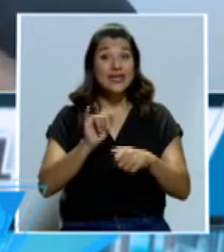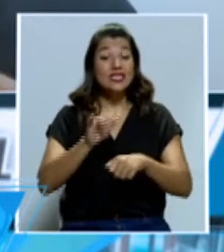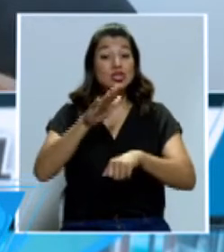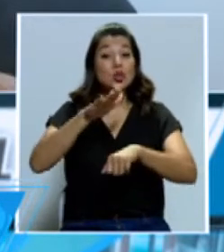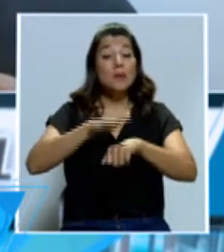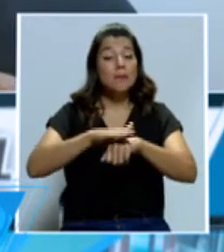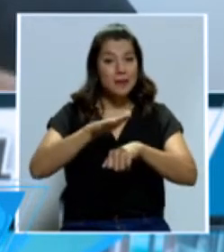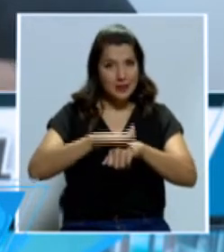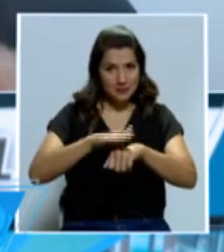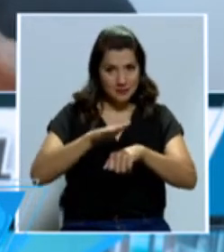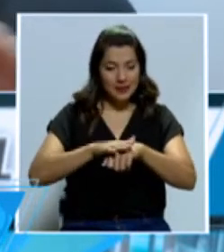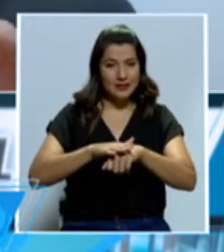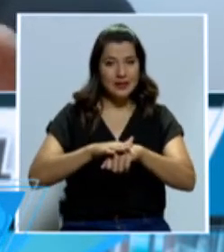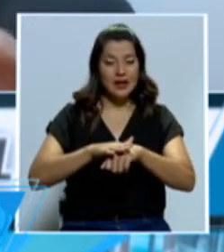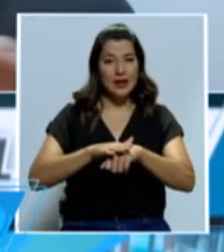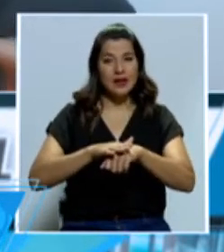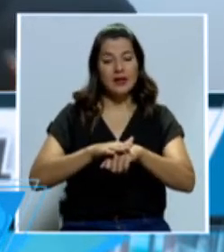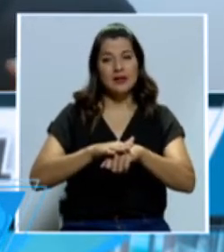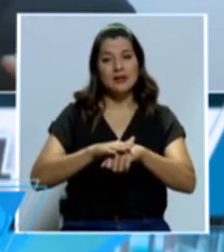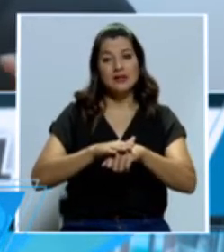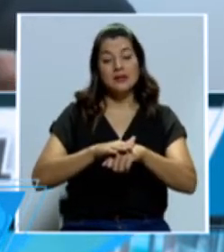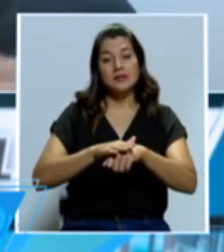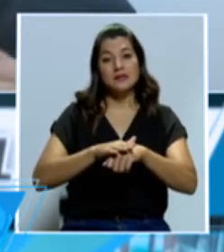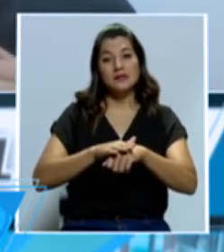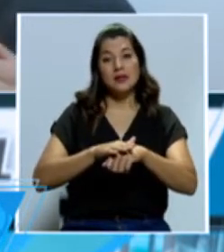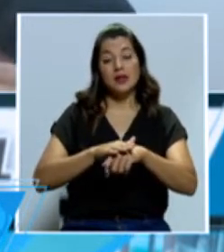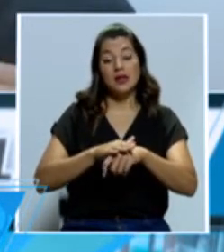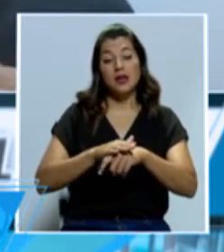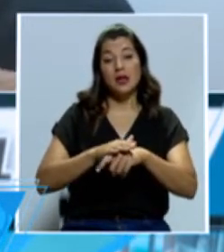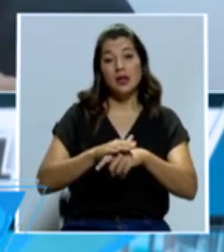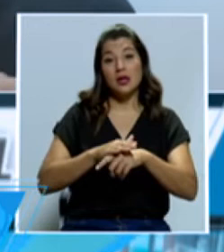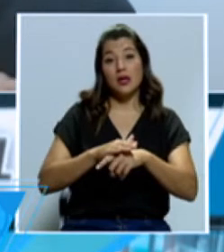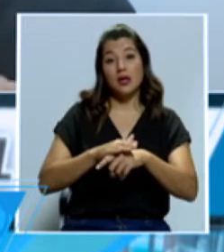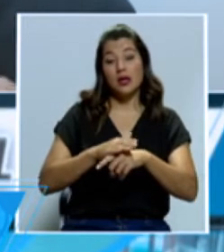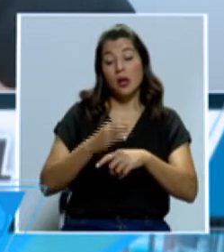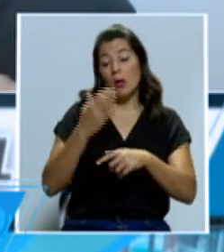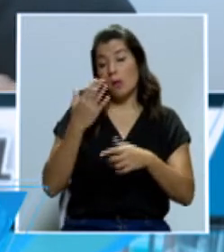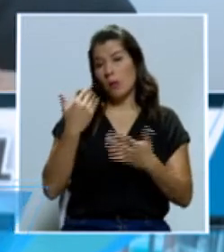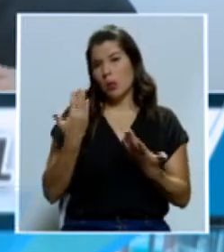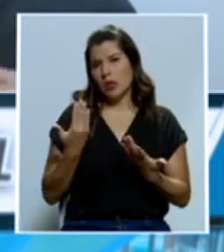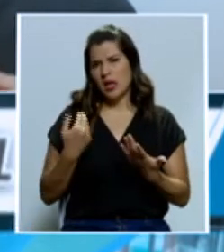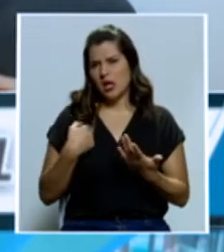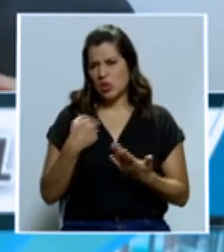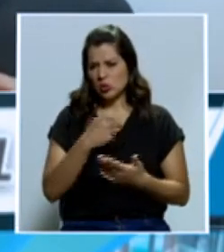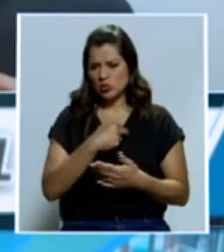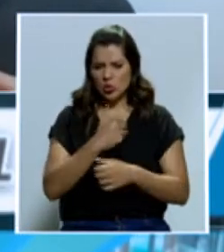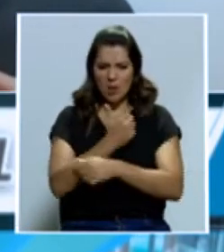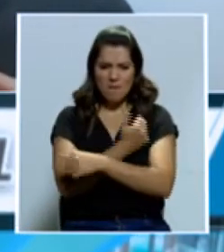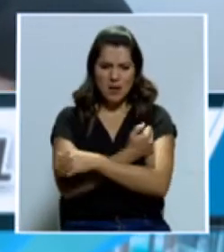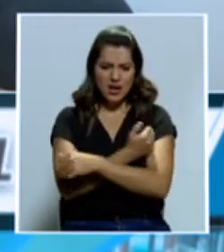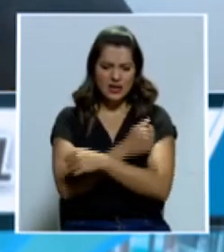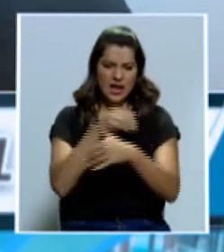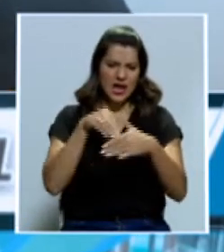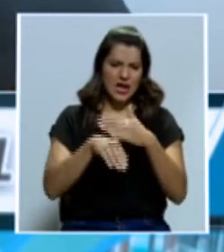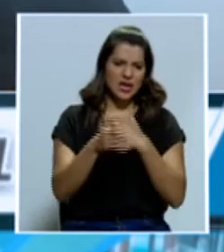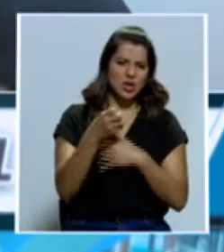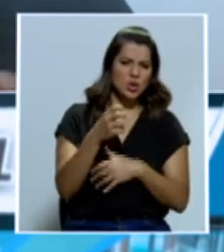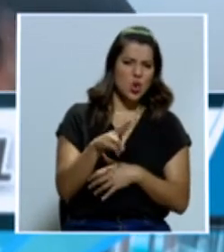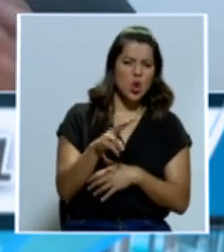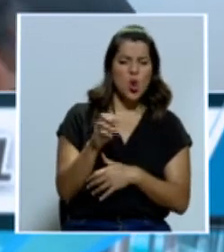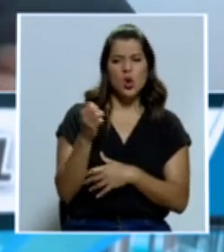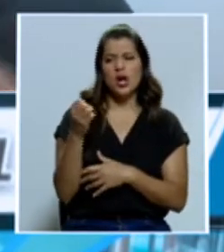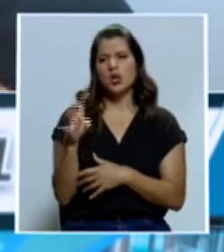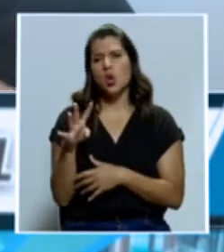alguna manera, dado que vamos a vacunar en cuestión de 12, 14, 16 meses